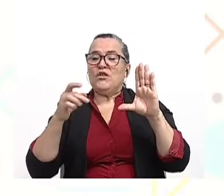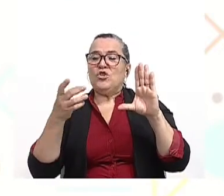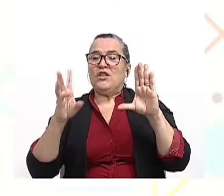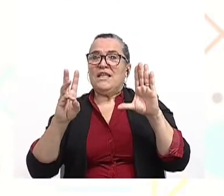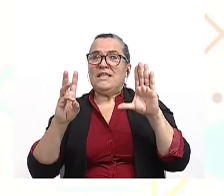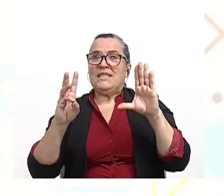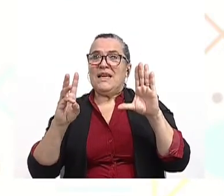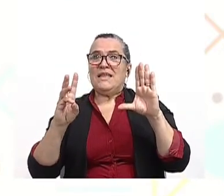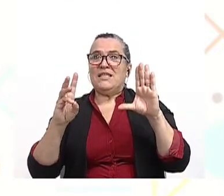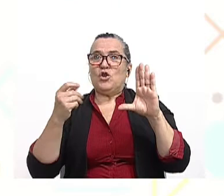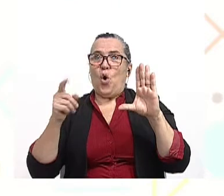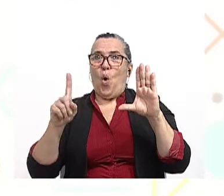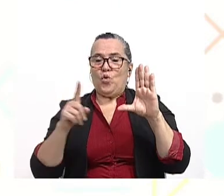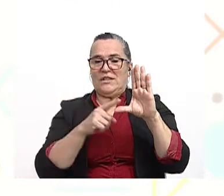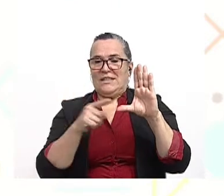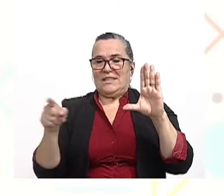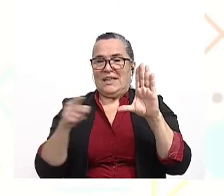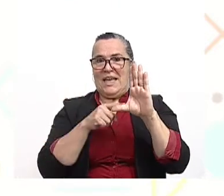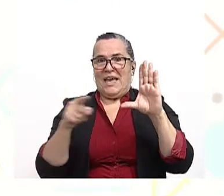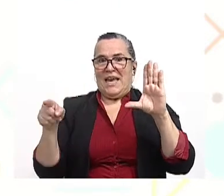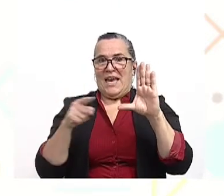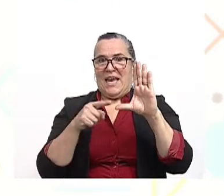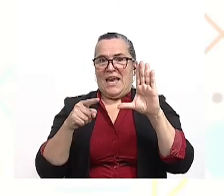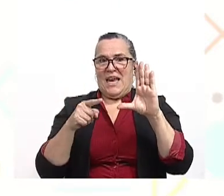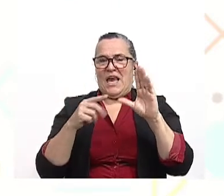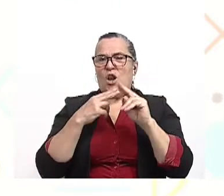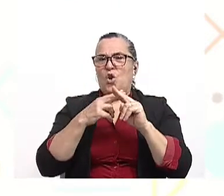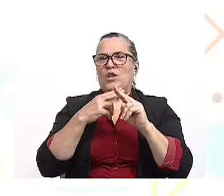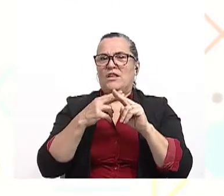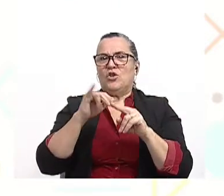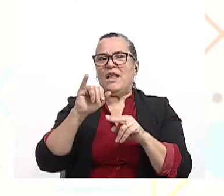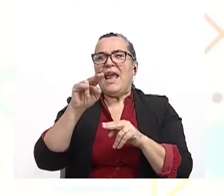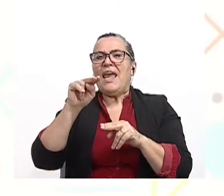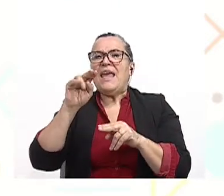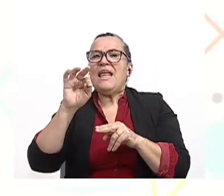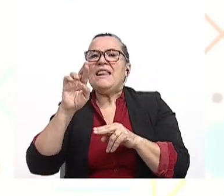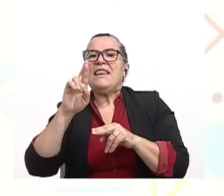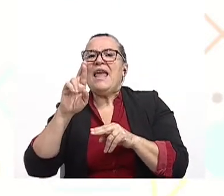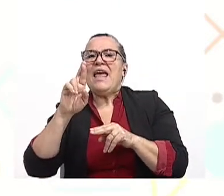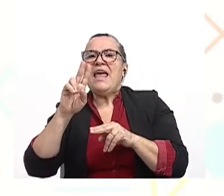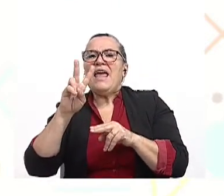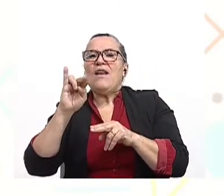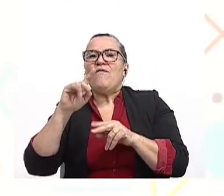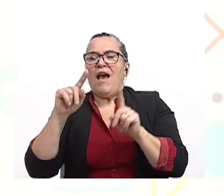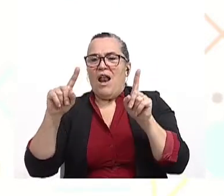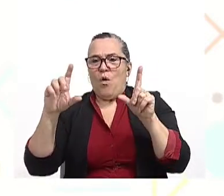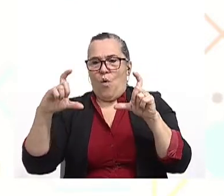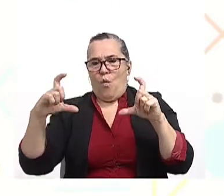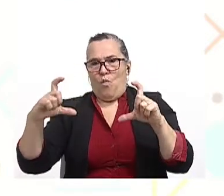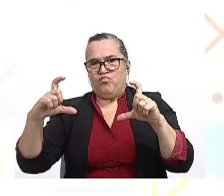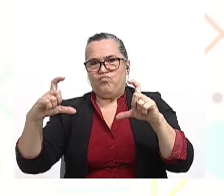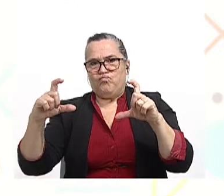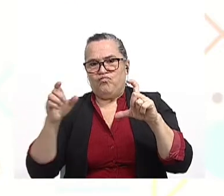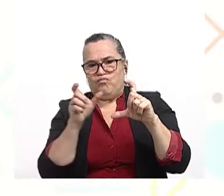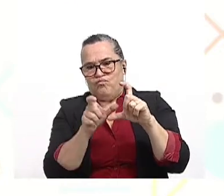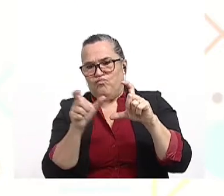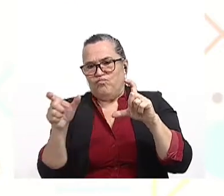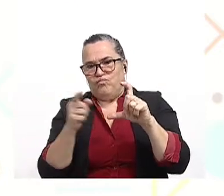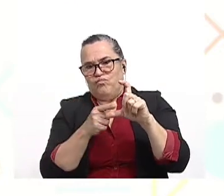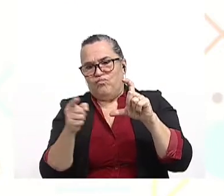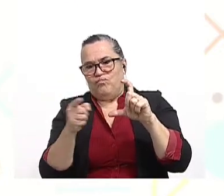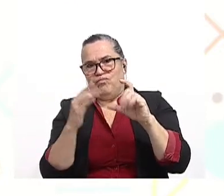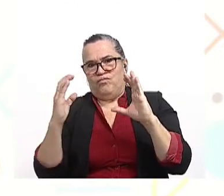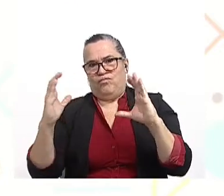216,11. También lo podríamos representar en notación de intervalo. Observen que en este caso, como era una